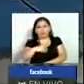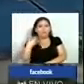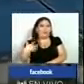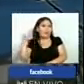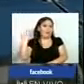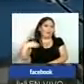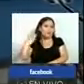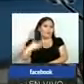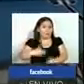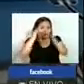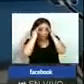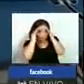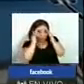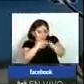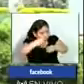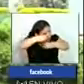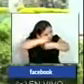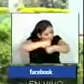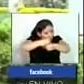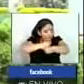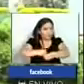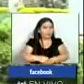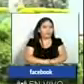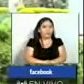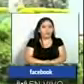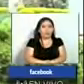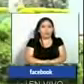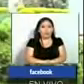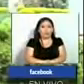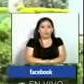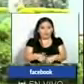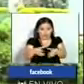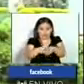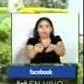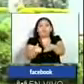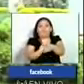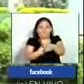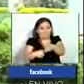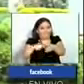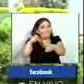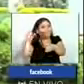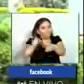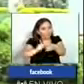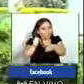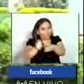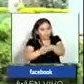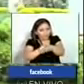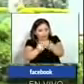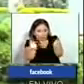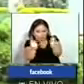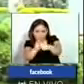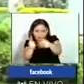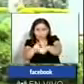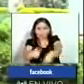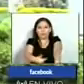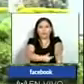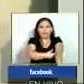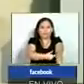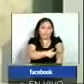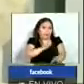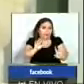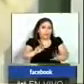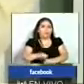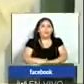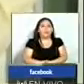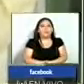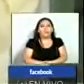epidemiología Y microbiología Traemos un equipo Muy fuerte En el tema De reforma hospitalaria Y vamos por ahí